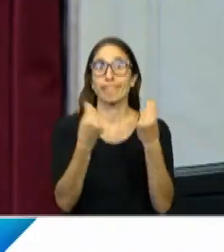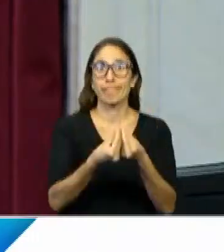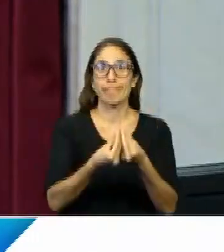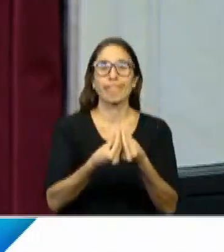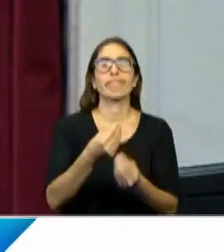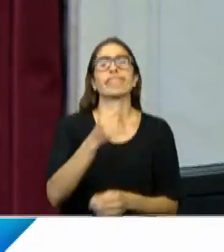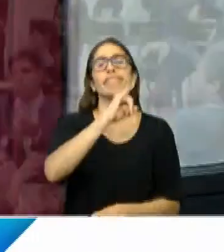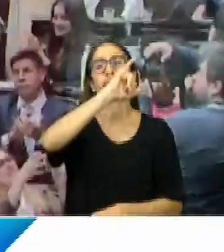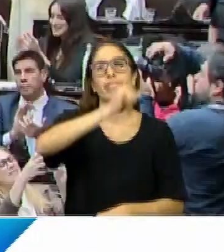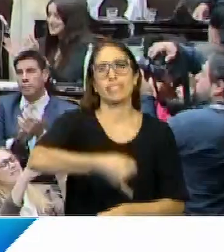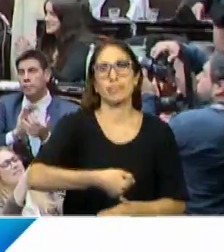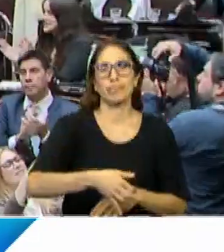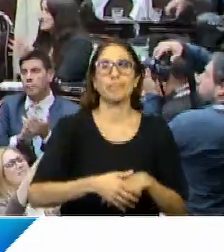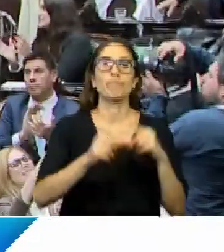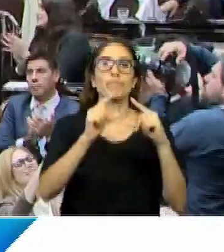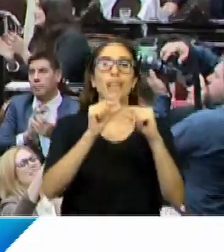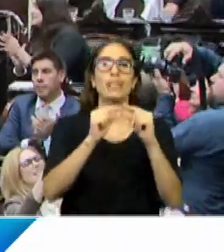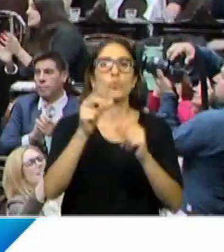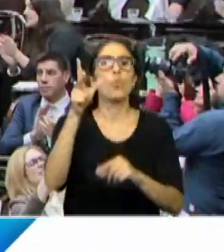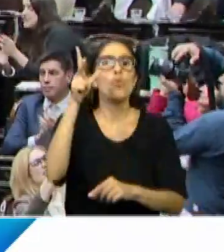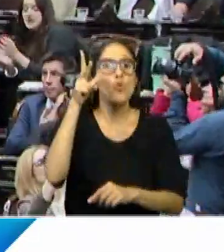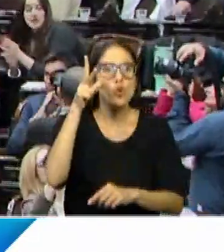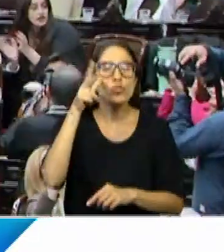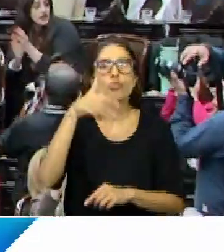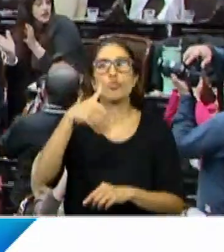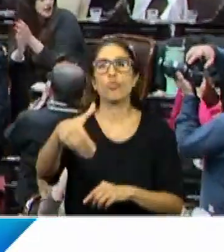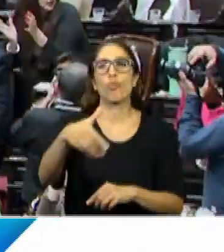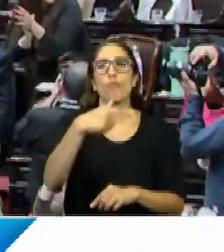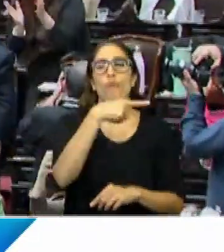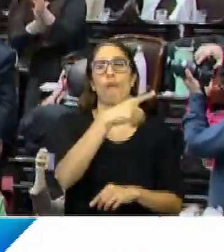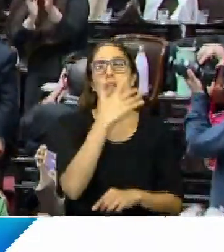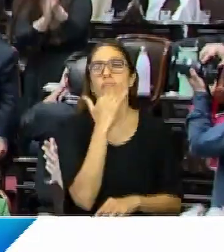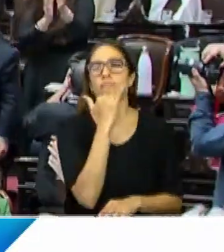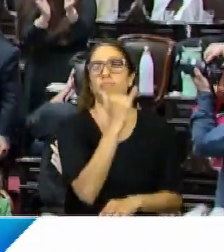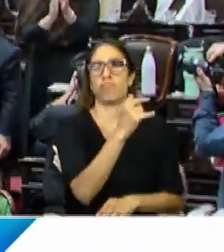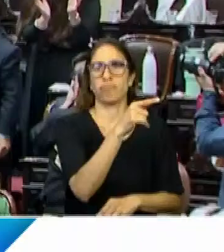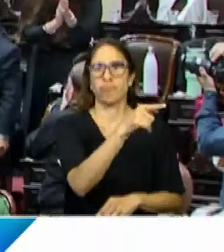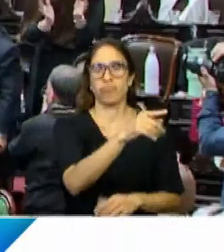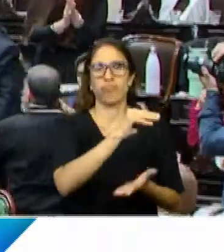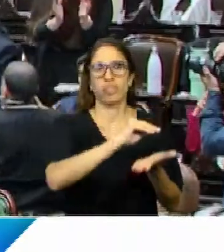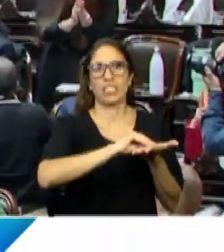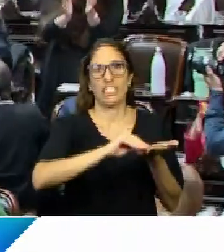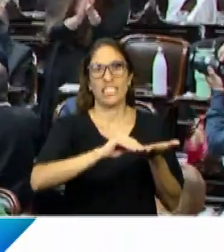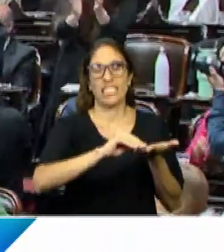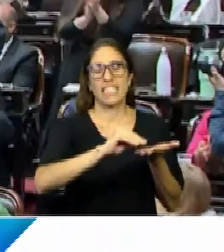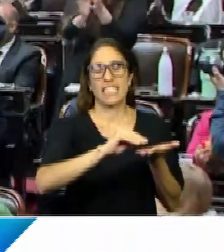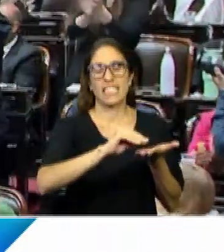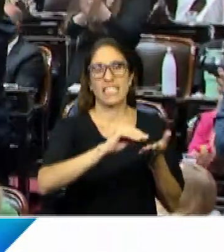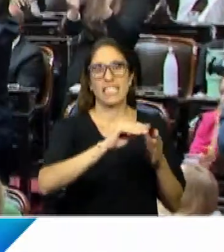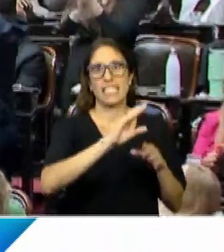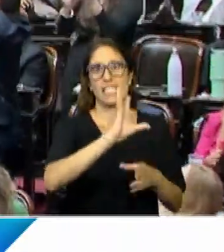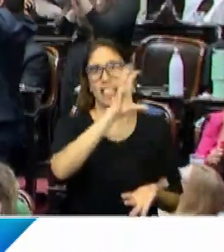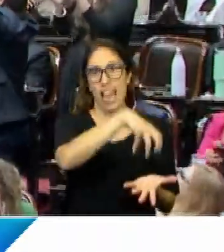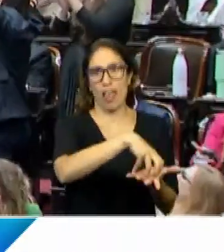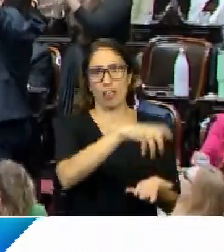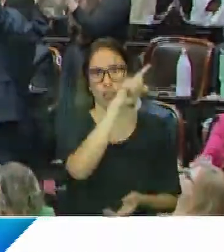artículo 8, de forma se comunicará al Honorable Senado de la Nación.